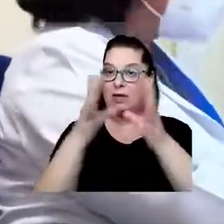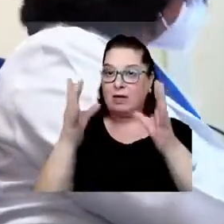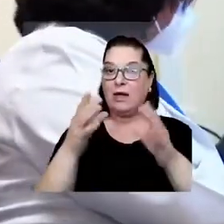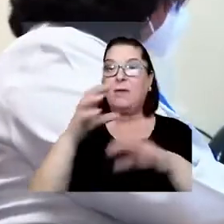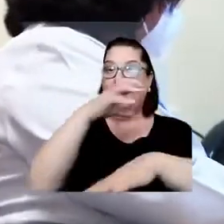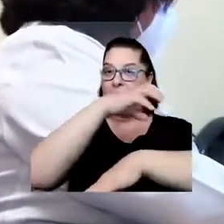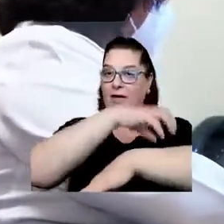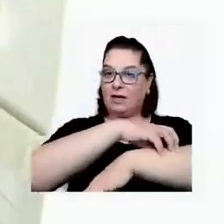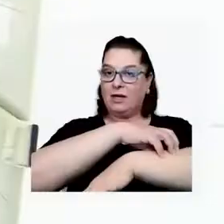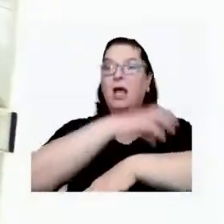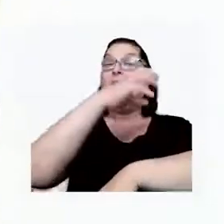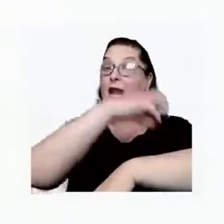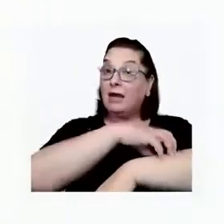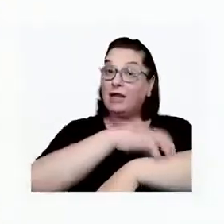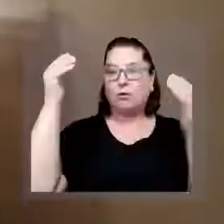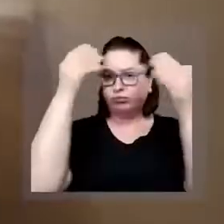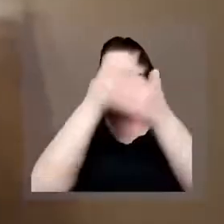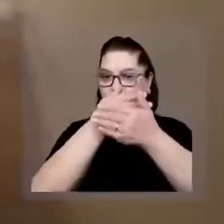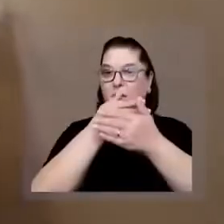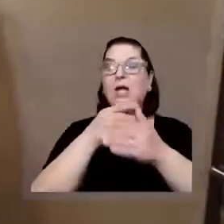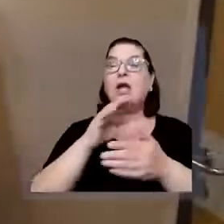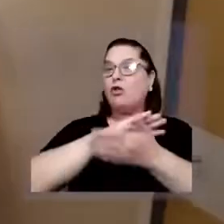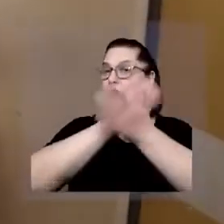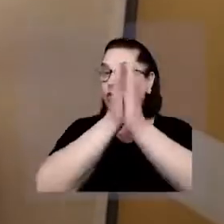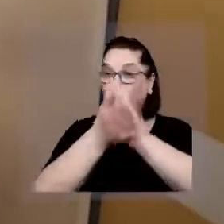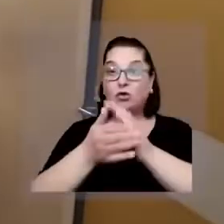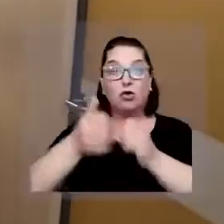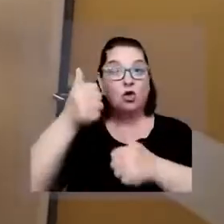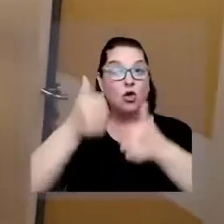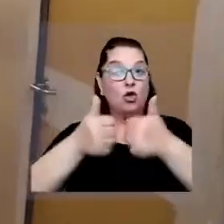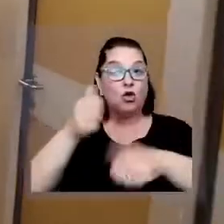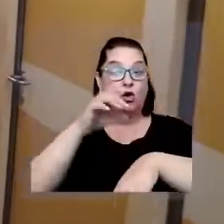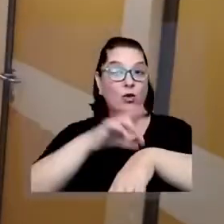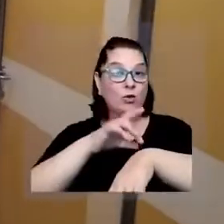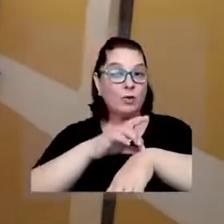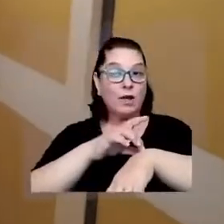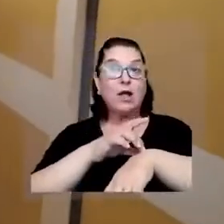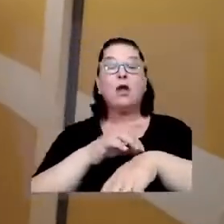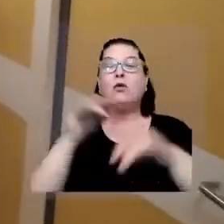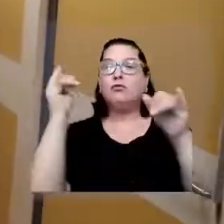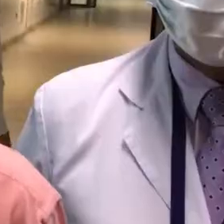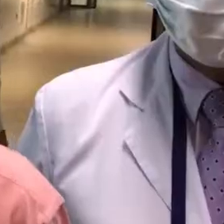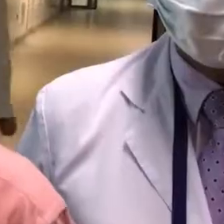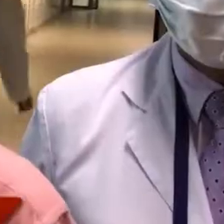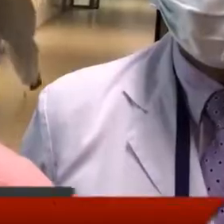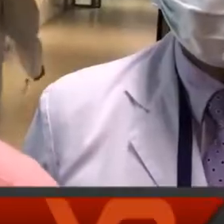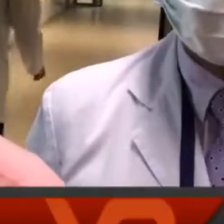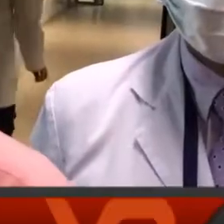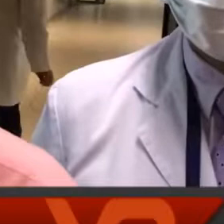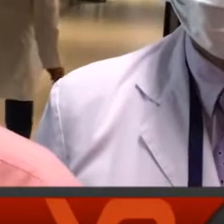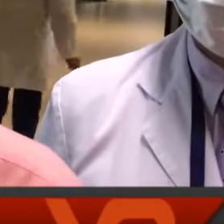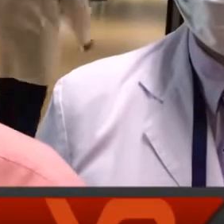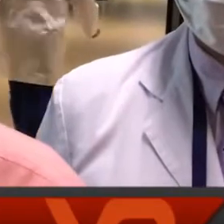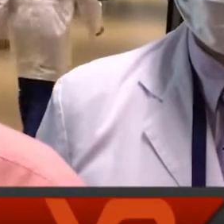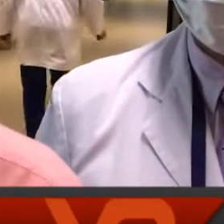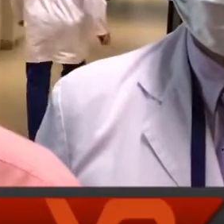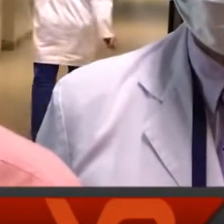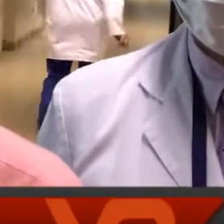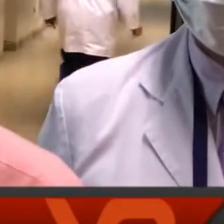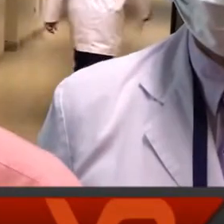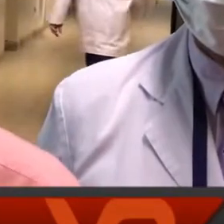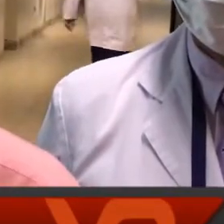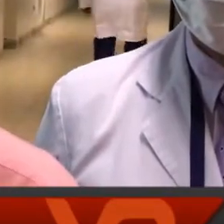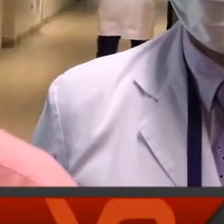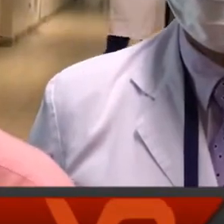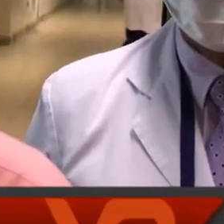y que se encuentra trabajando en el hospital de linares a la fecha han llegado 11 especialistas por becas maule desde el